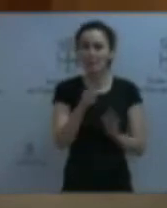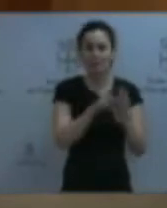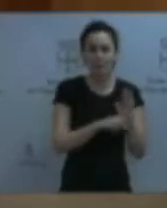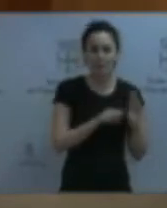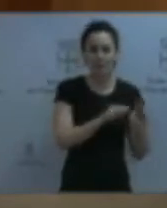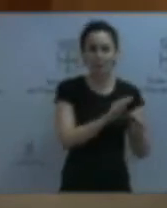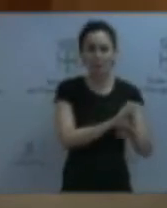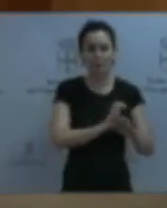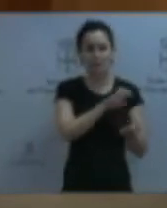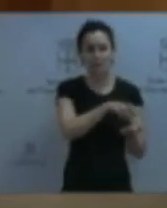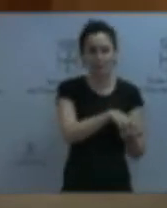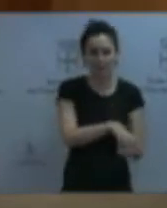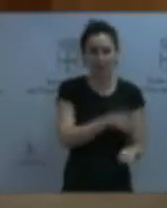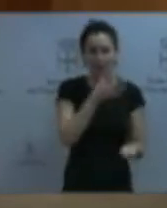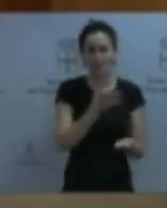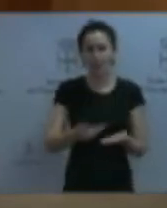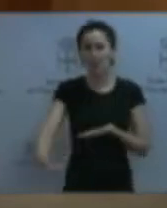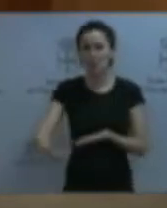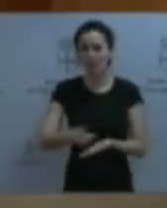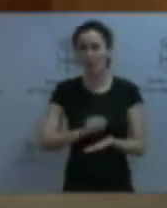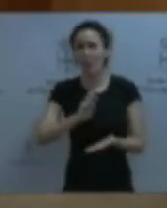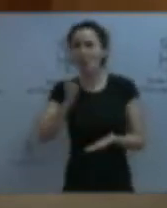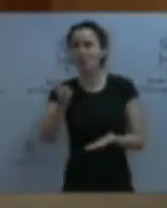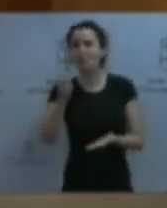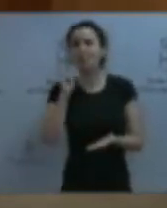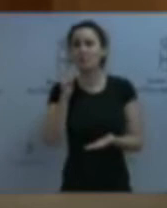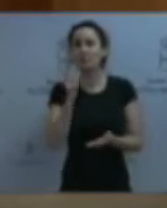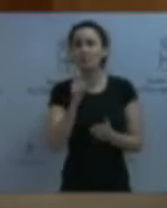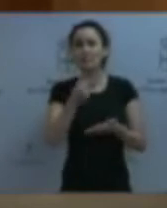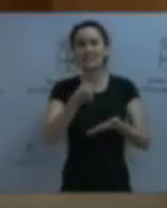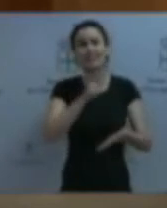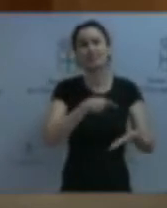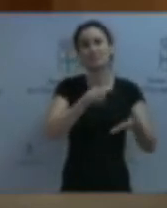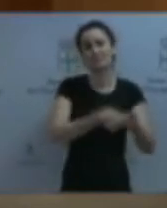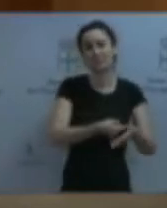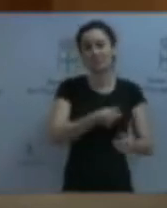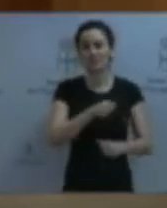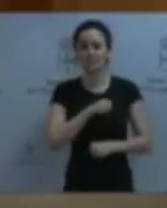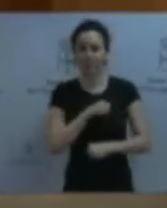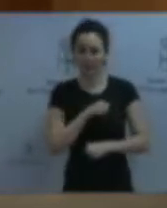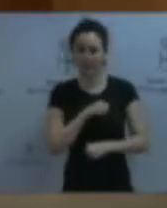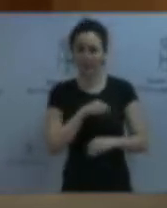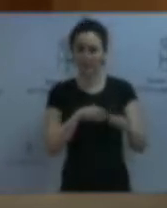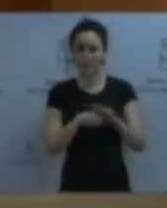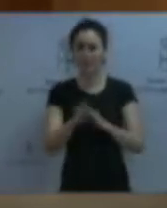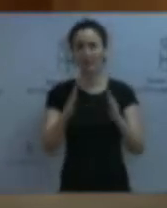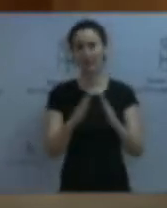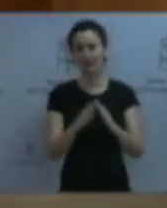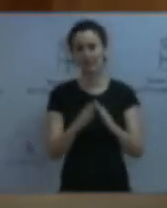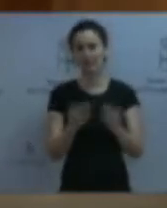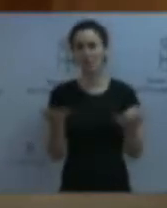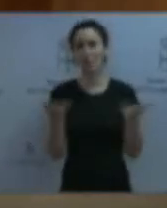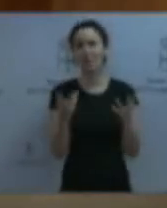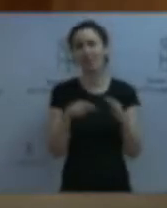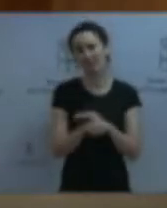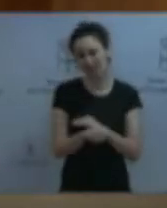y que ahora, tras una nueva solicitud, lo único que consigan es que los pongan en una lista de espera. ¿De verdad que esto es gestionar la urgencia,